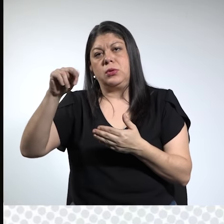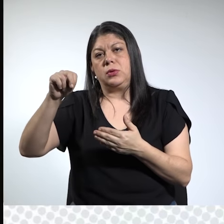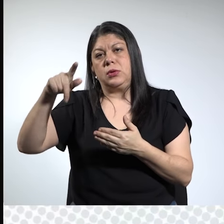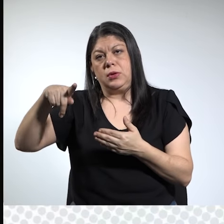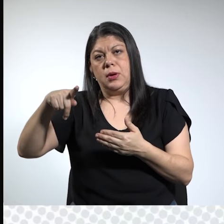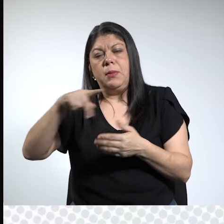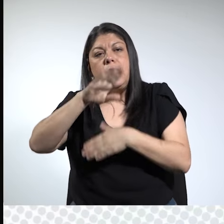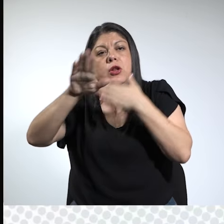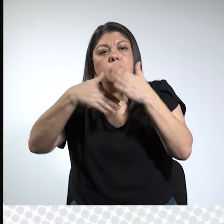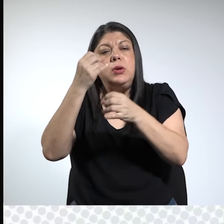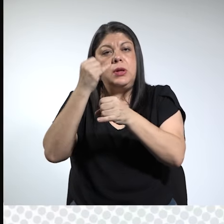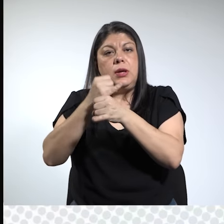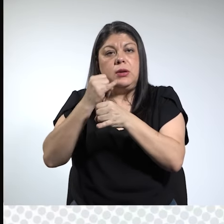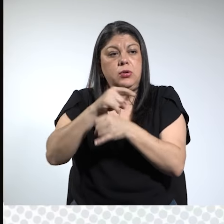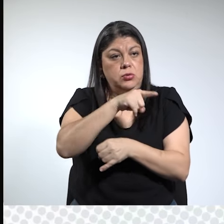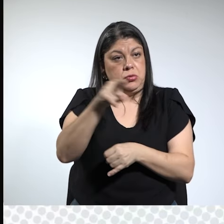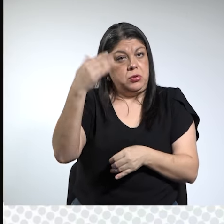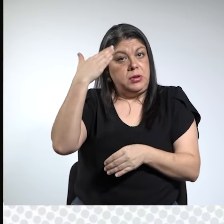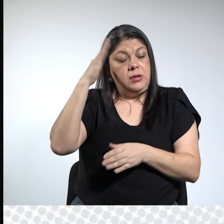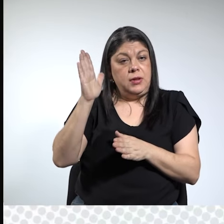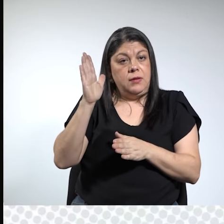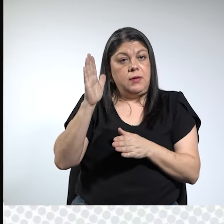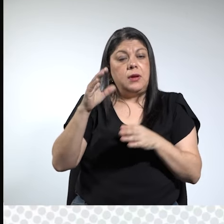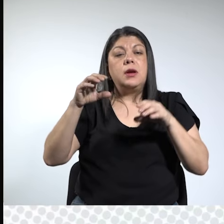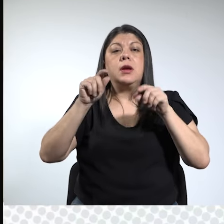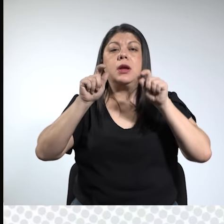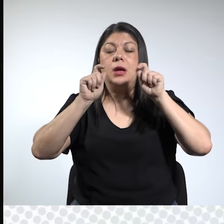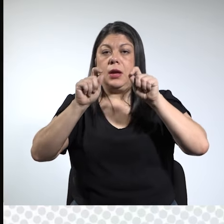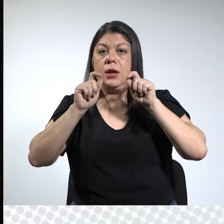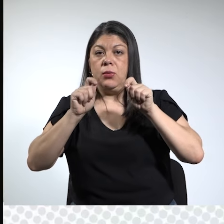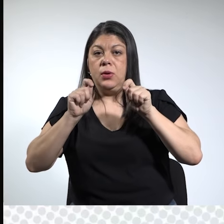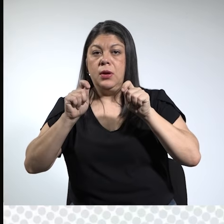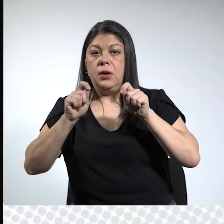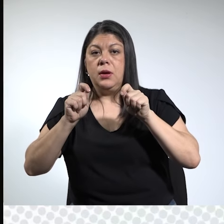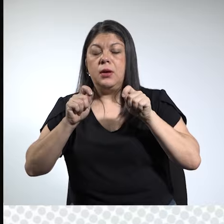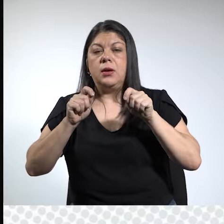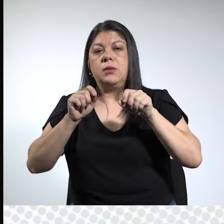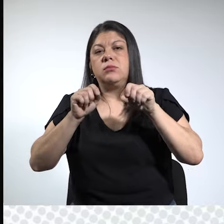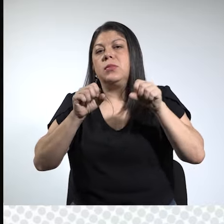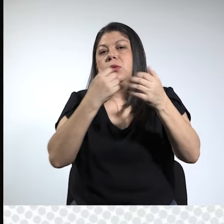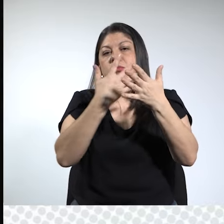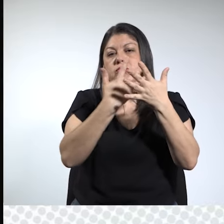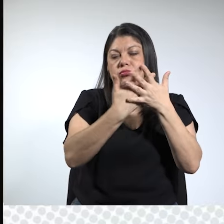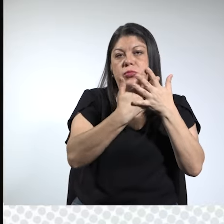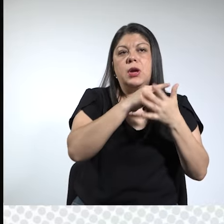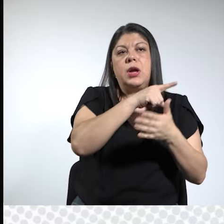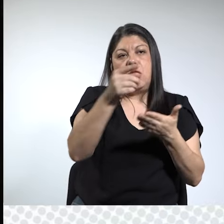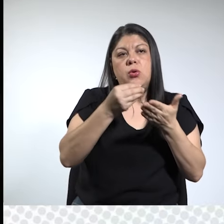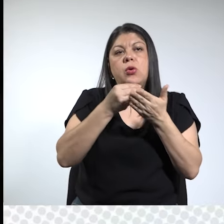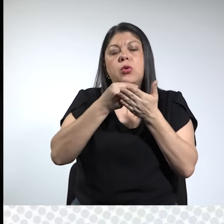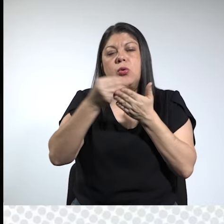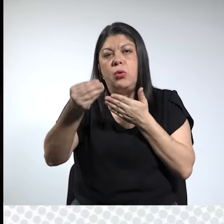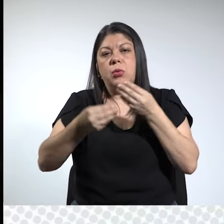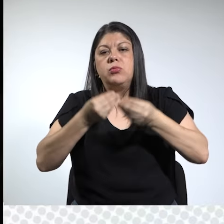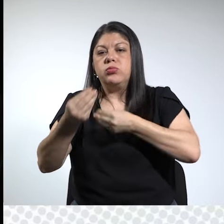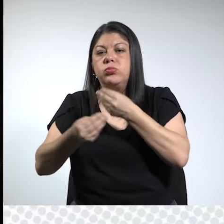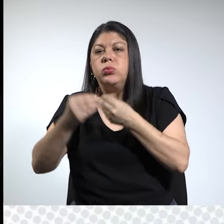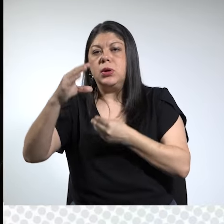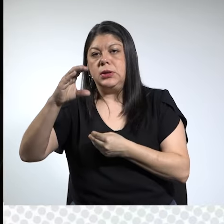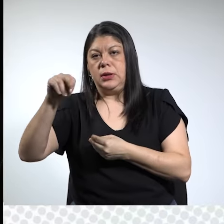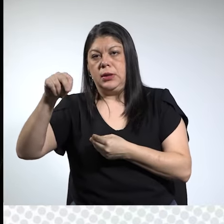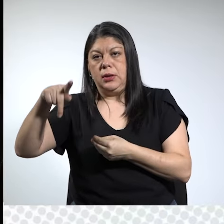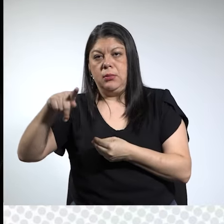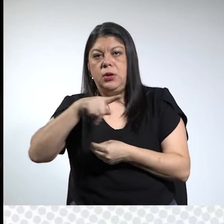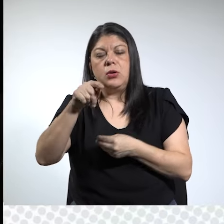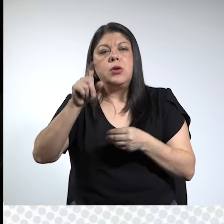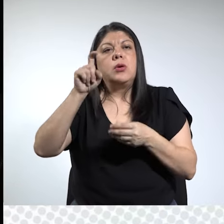para todas las instituciones públicas, no sé si lo saben, pero educación, el sistema carcelario, todos ellos le compran producción a los agricultores. Uno tiene